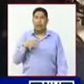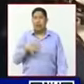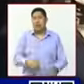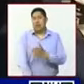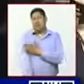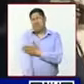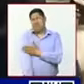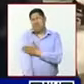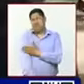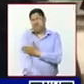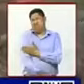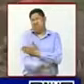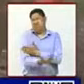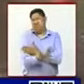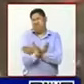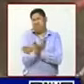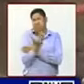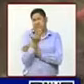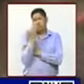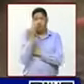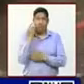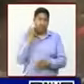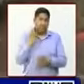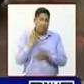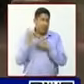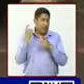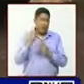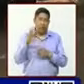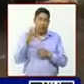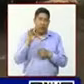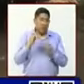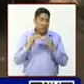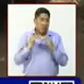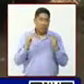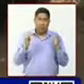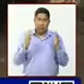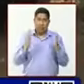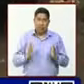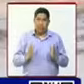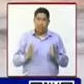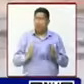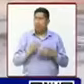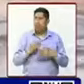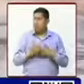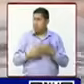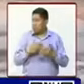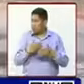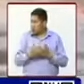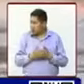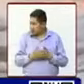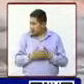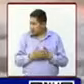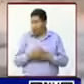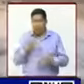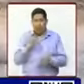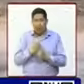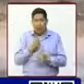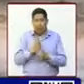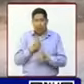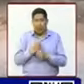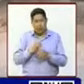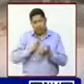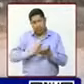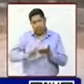copiosa que hubo al inicio de la mañana ha afectado 9 casas que están inundadas. Se ha procedido a hacer un trabajo